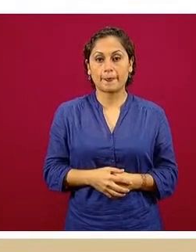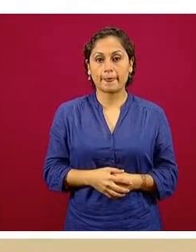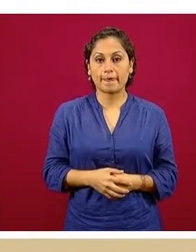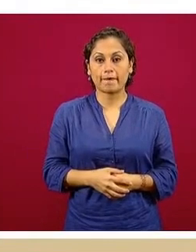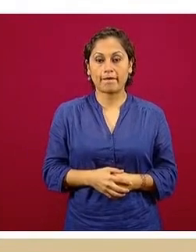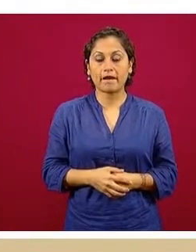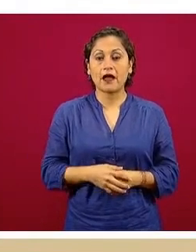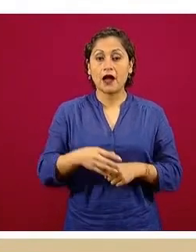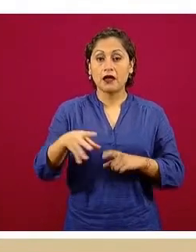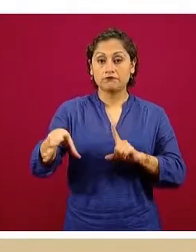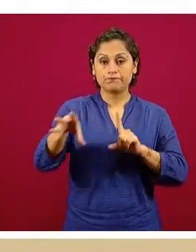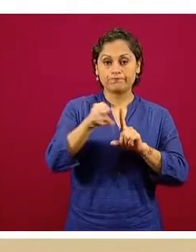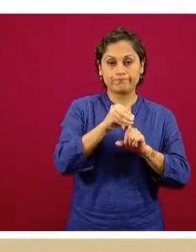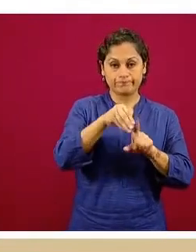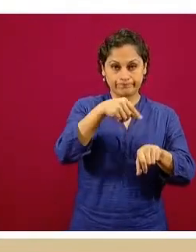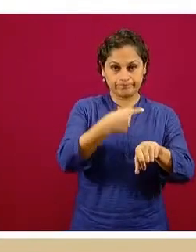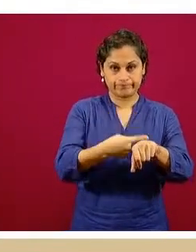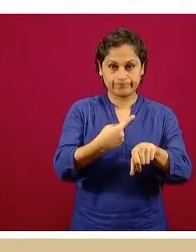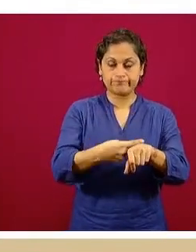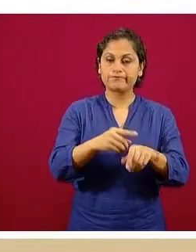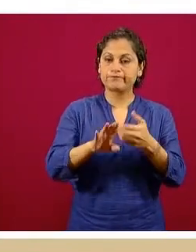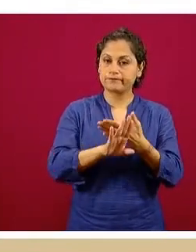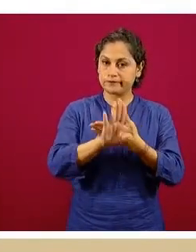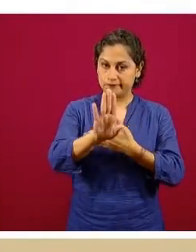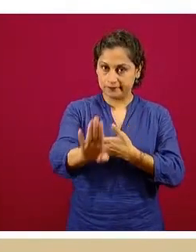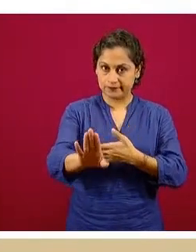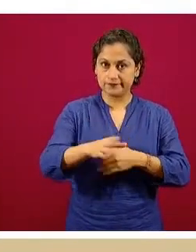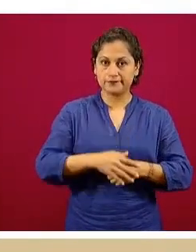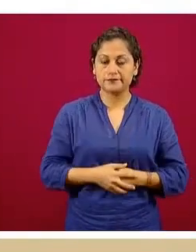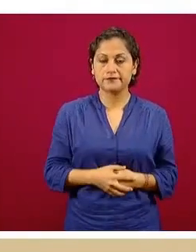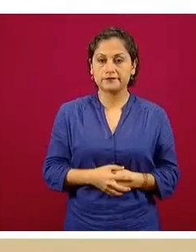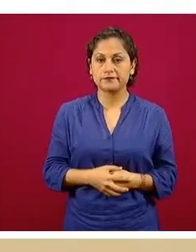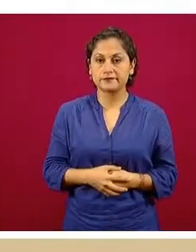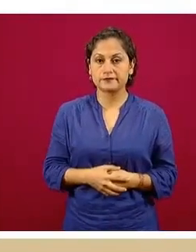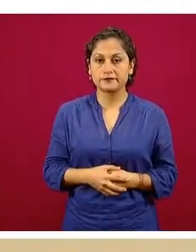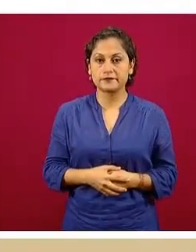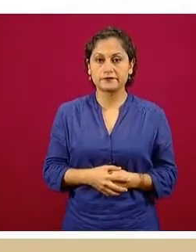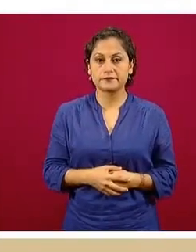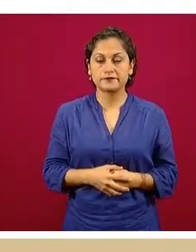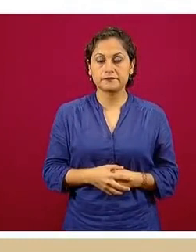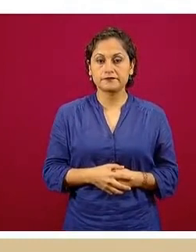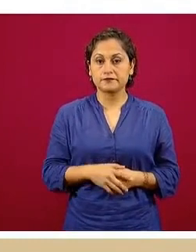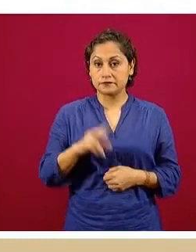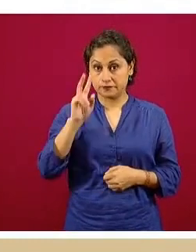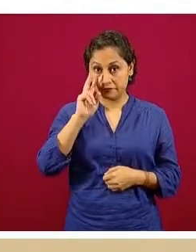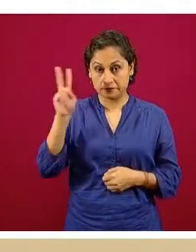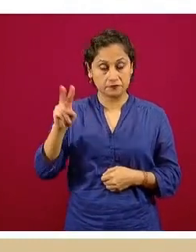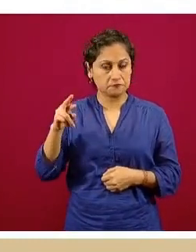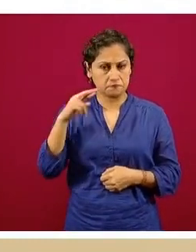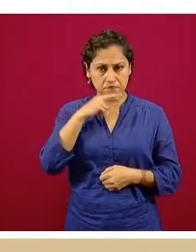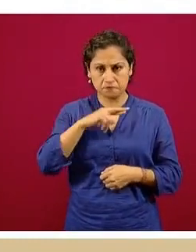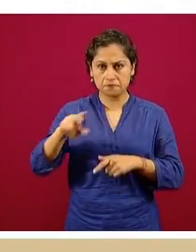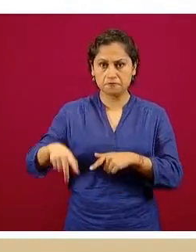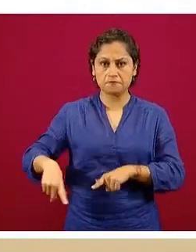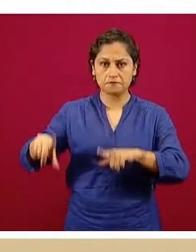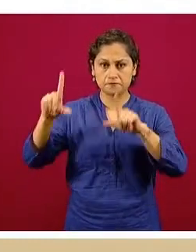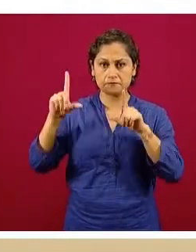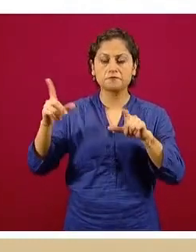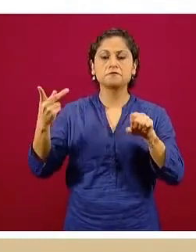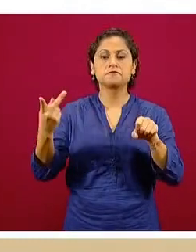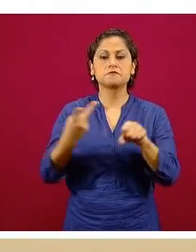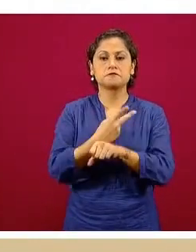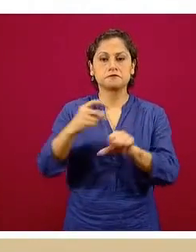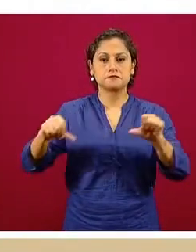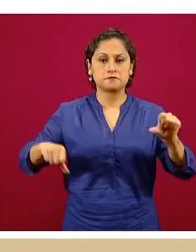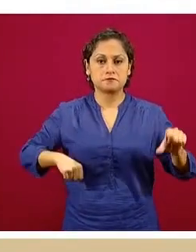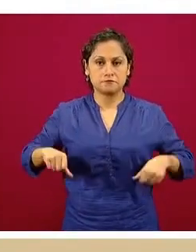propagación el contagio de esta nueva enfermedad revisemos rápidamente las acciones de hecho